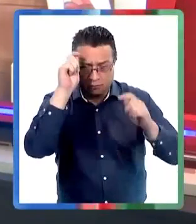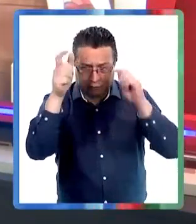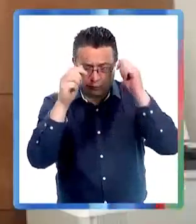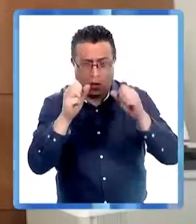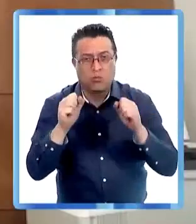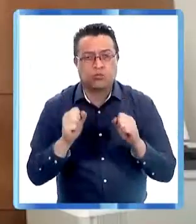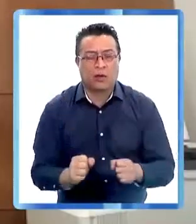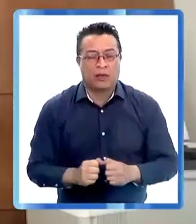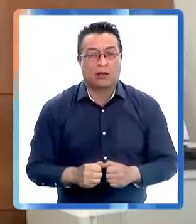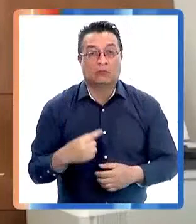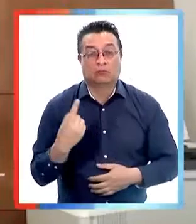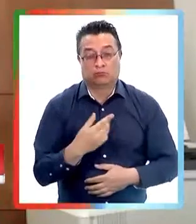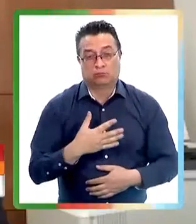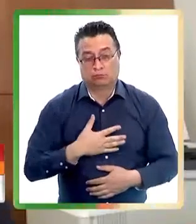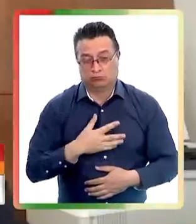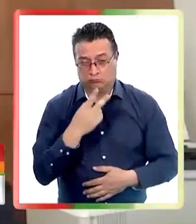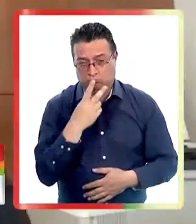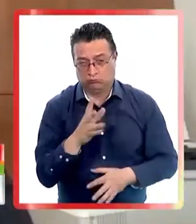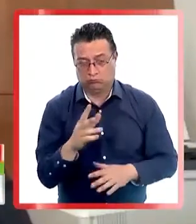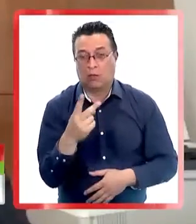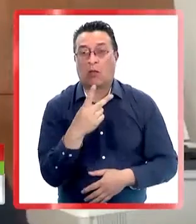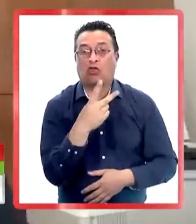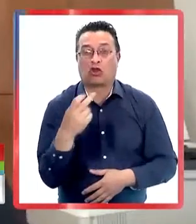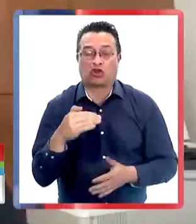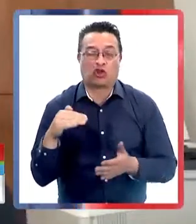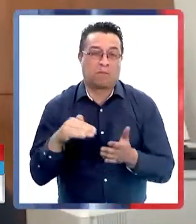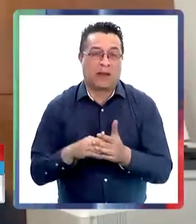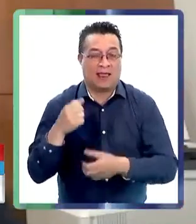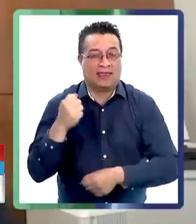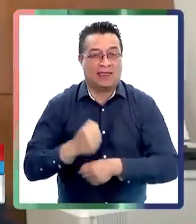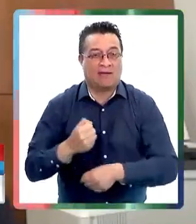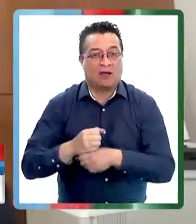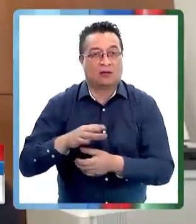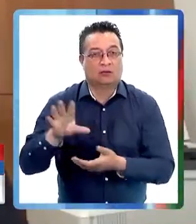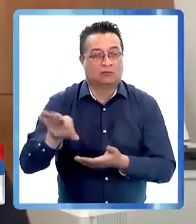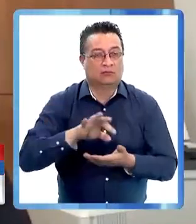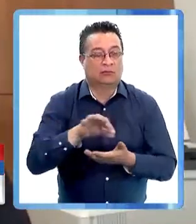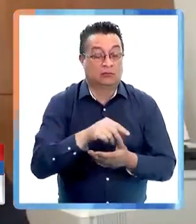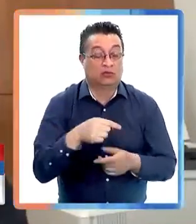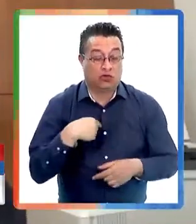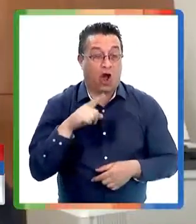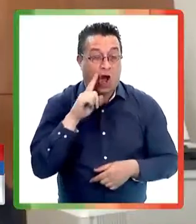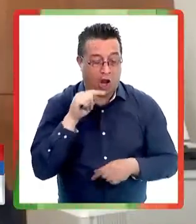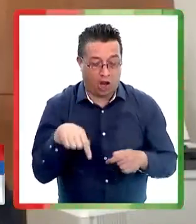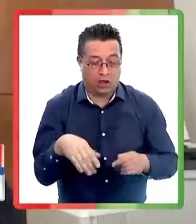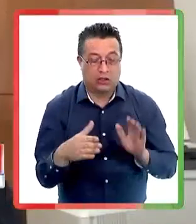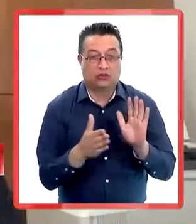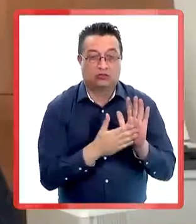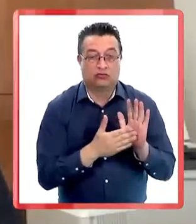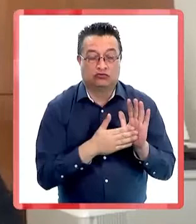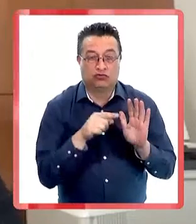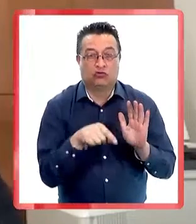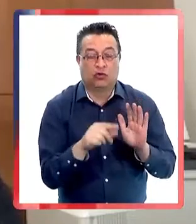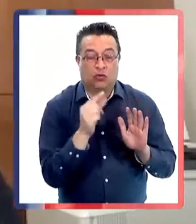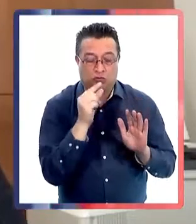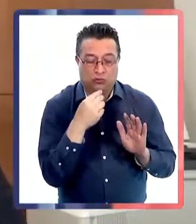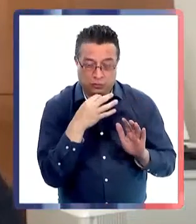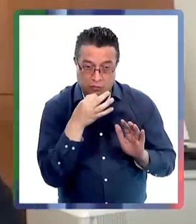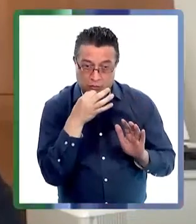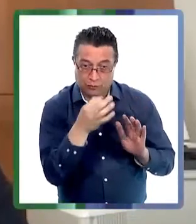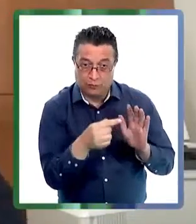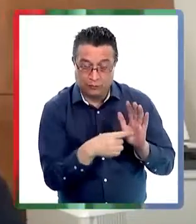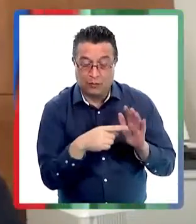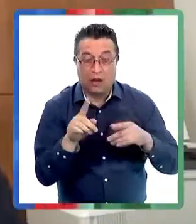crear? Esperamos que se generen cerca de 200.000 empleos y yo tengo aquí un pequeño